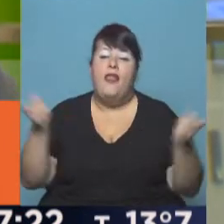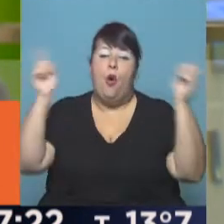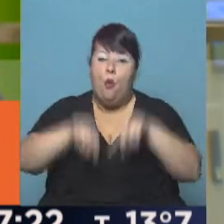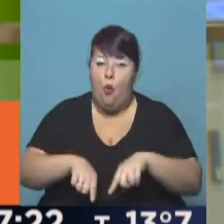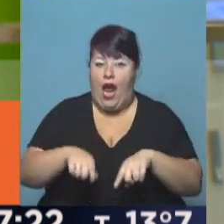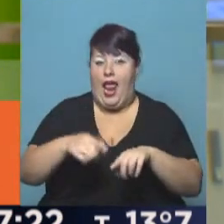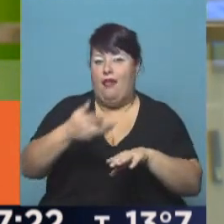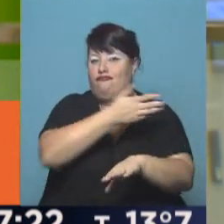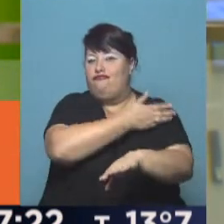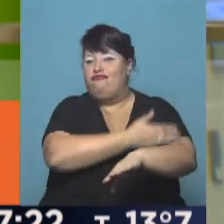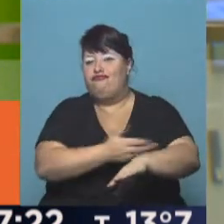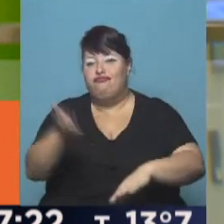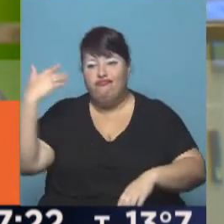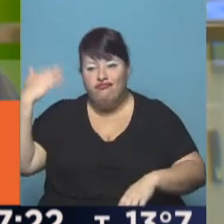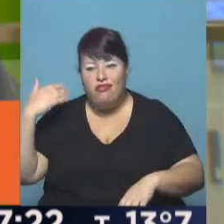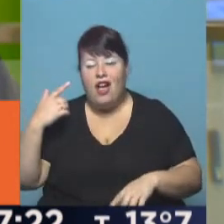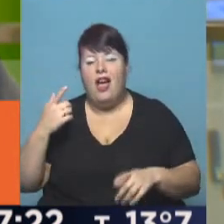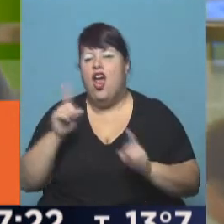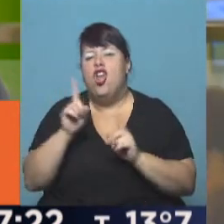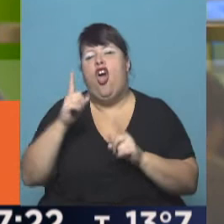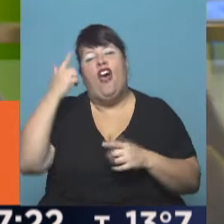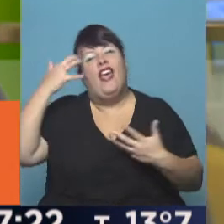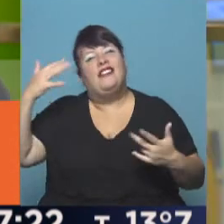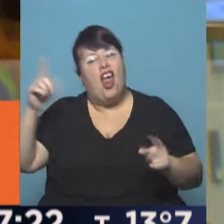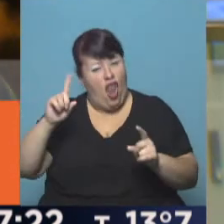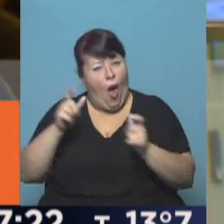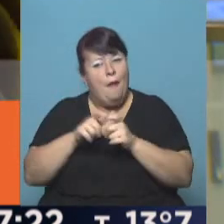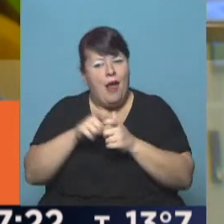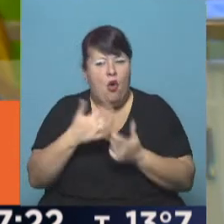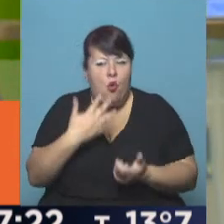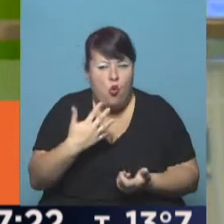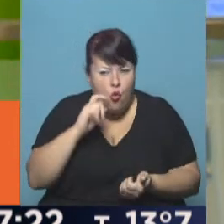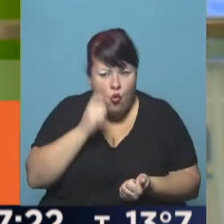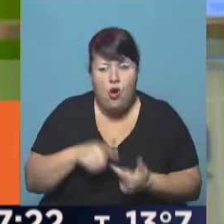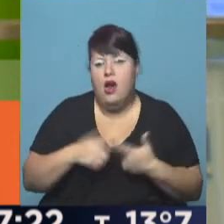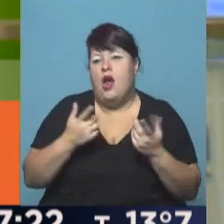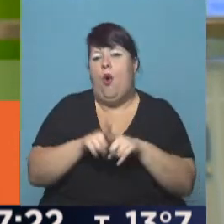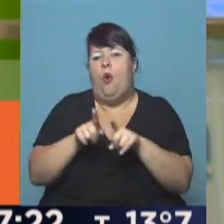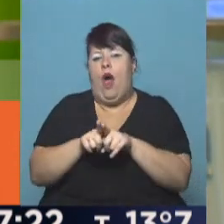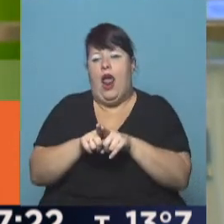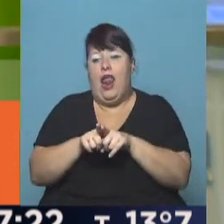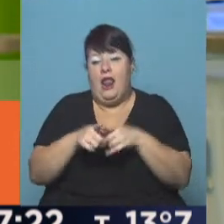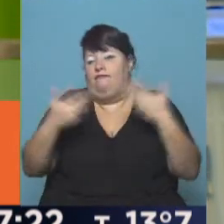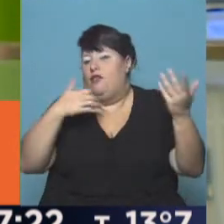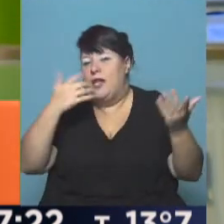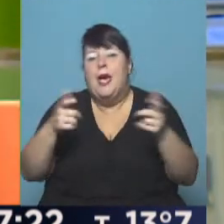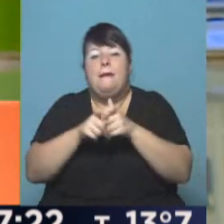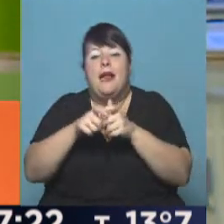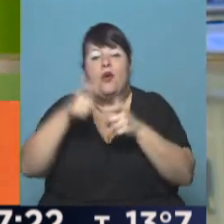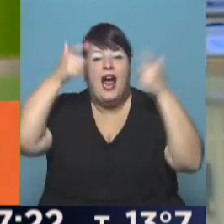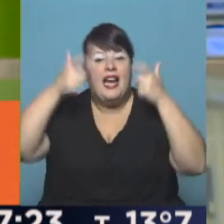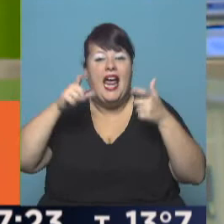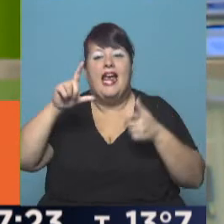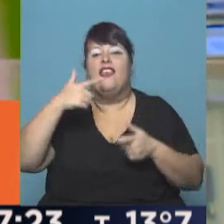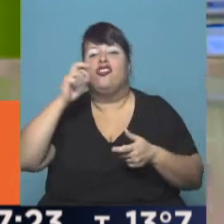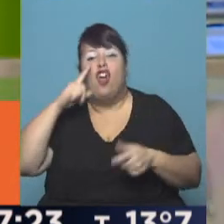un recorrido, no desde la nostalgia, sino de películas extraordinarias, como la que yo, de la película del Rey de Carlos